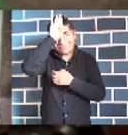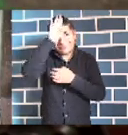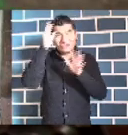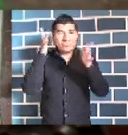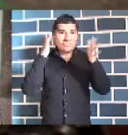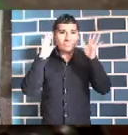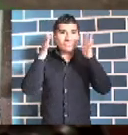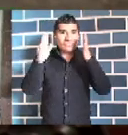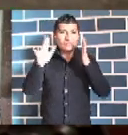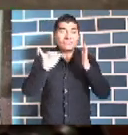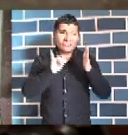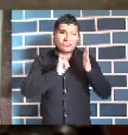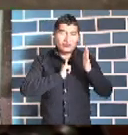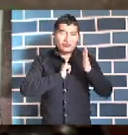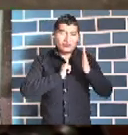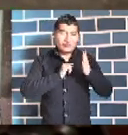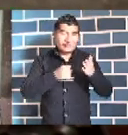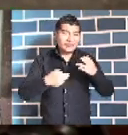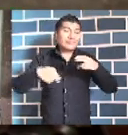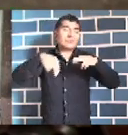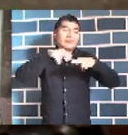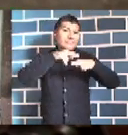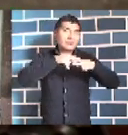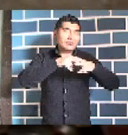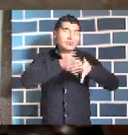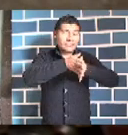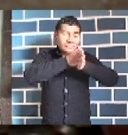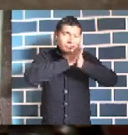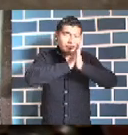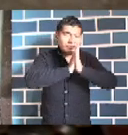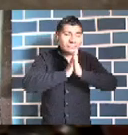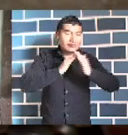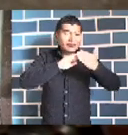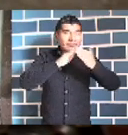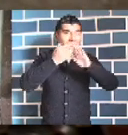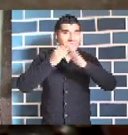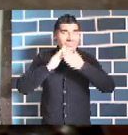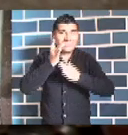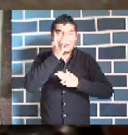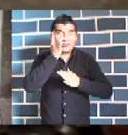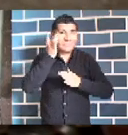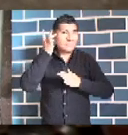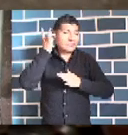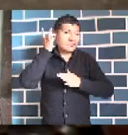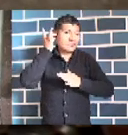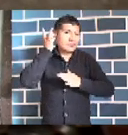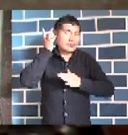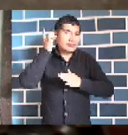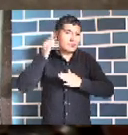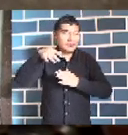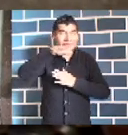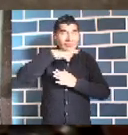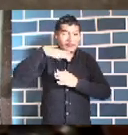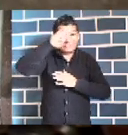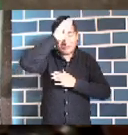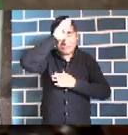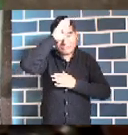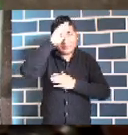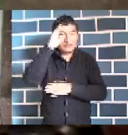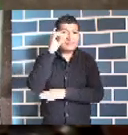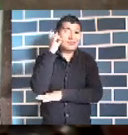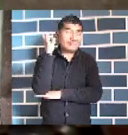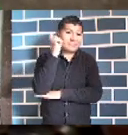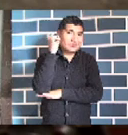permito unirme al clamor de los pueblos indígenas del oriente boliviano que pide el